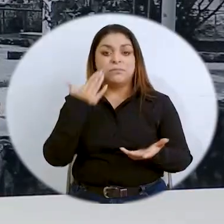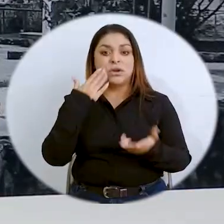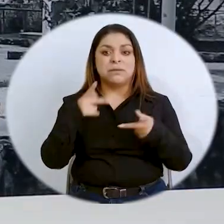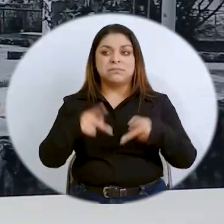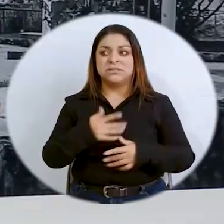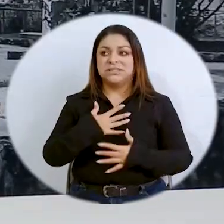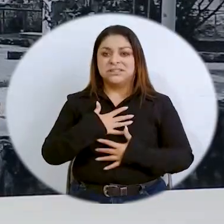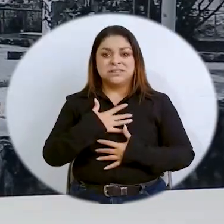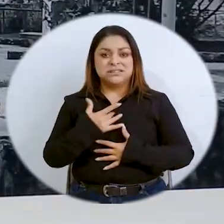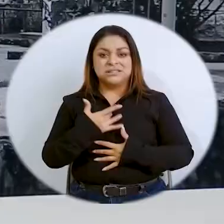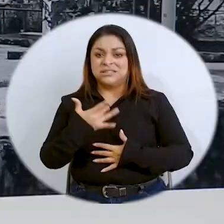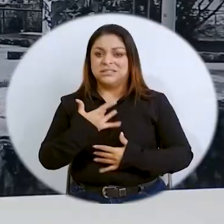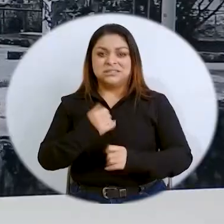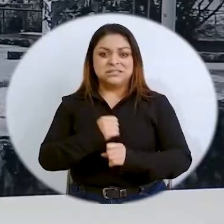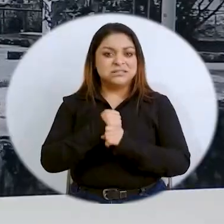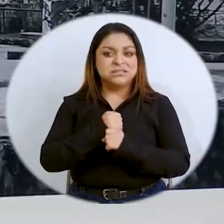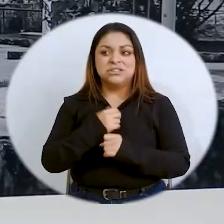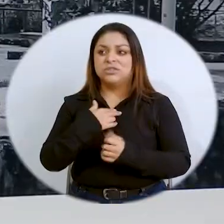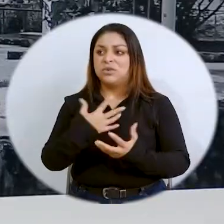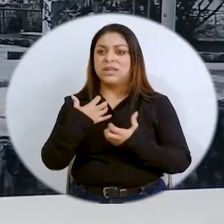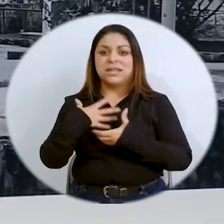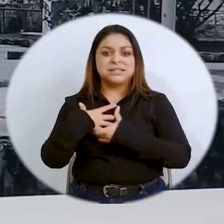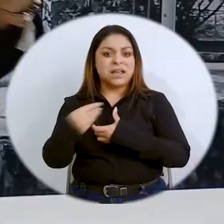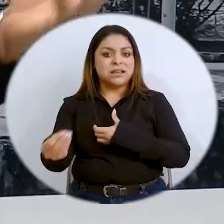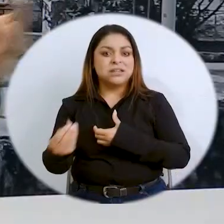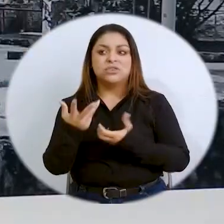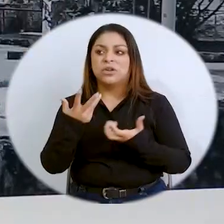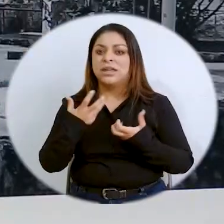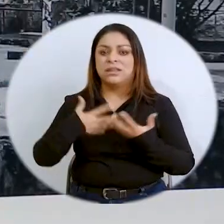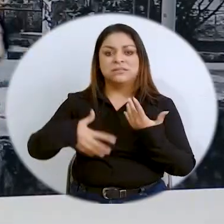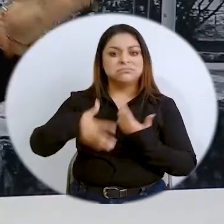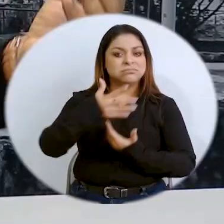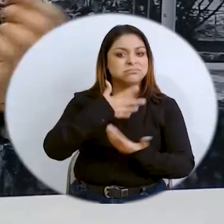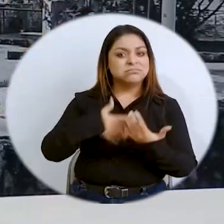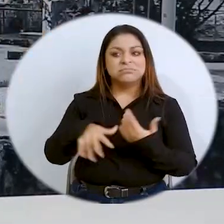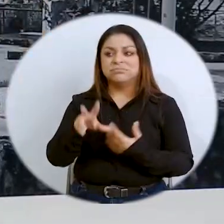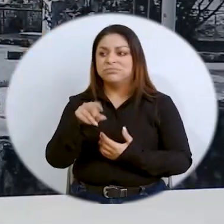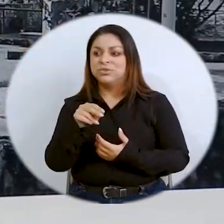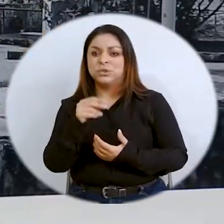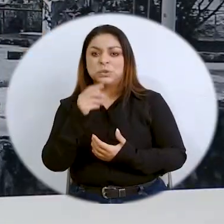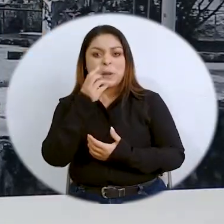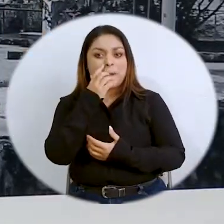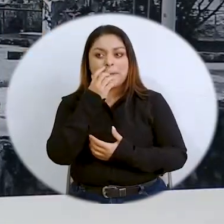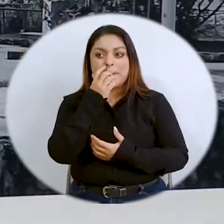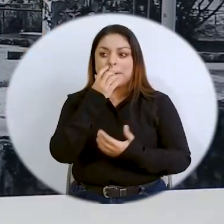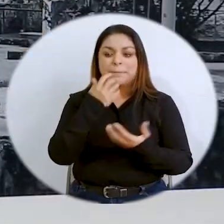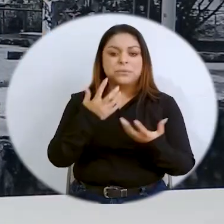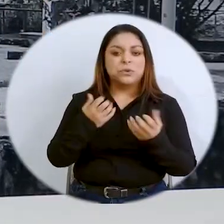porque las personas se sienten inseguras, no quieren salir, no quieren socializar, no quieren